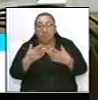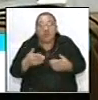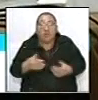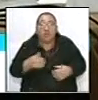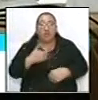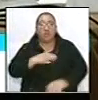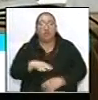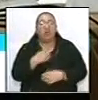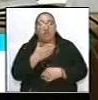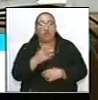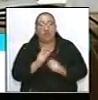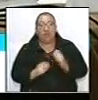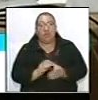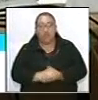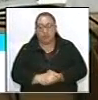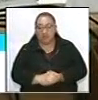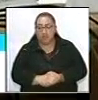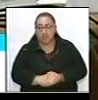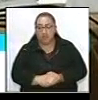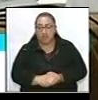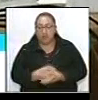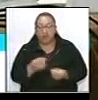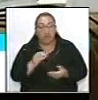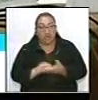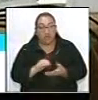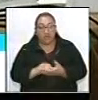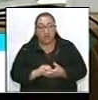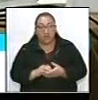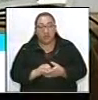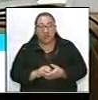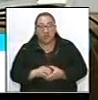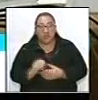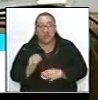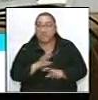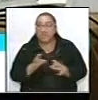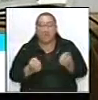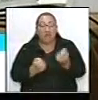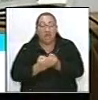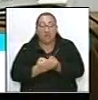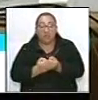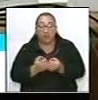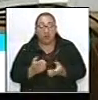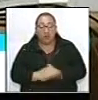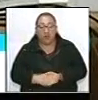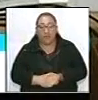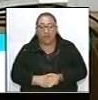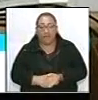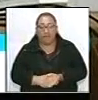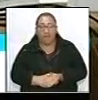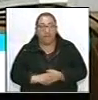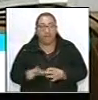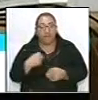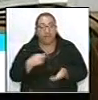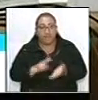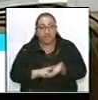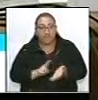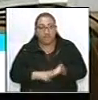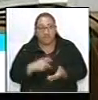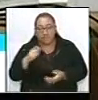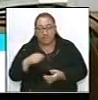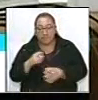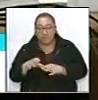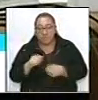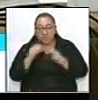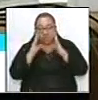de la ciudadanía. Y muchas veces sin el respaldo o sin el seguro necesario para